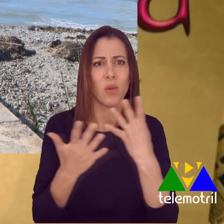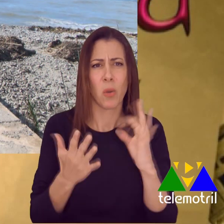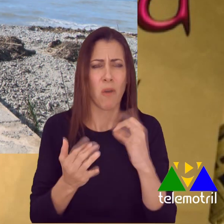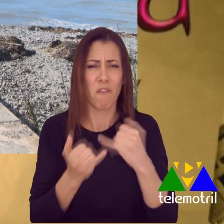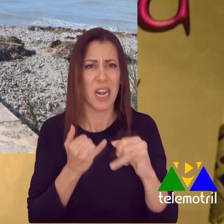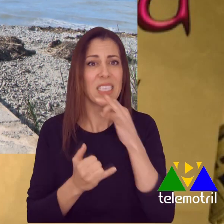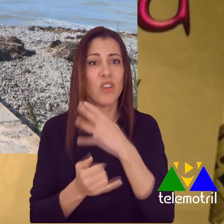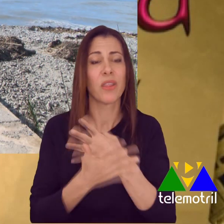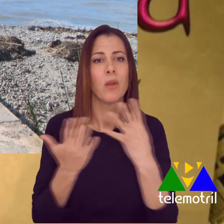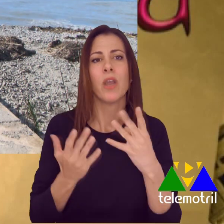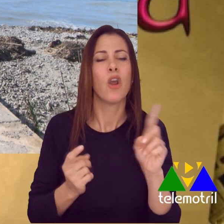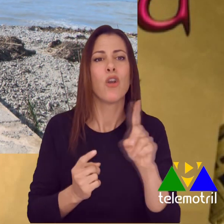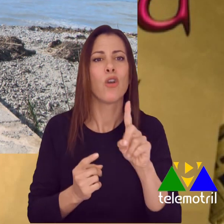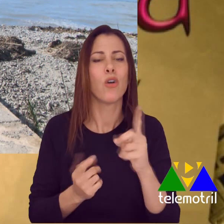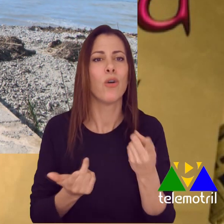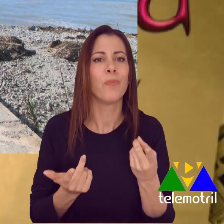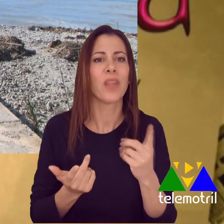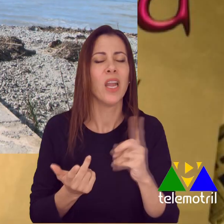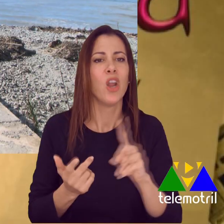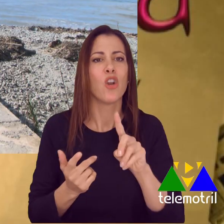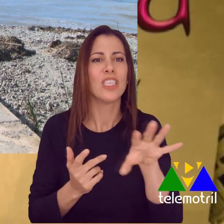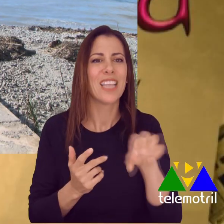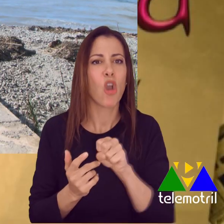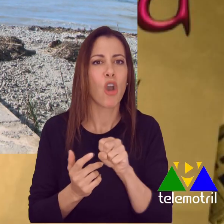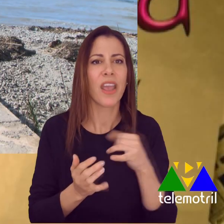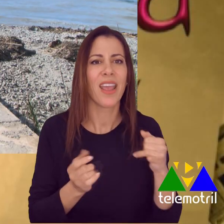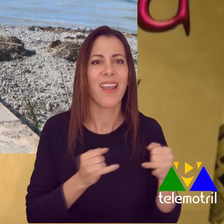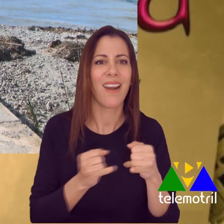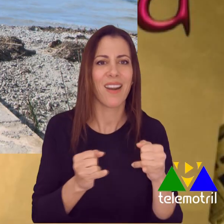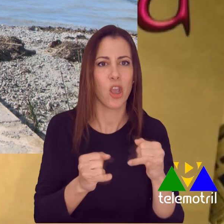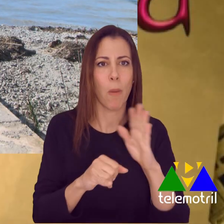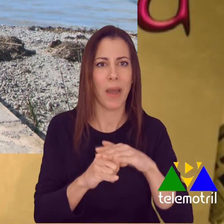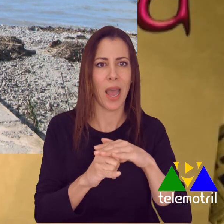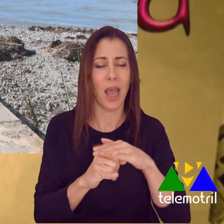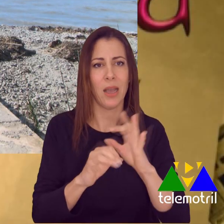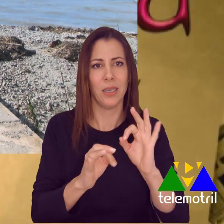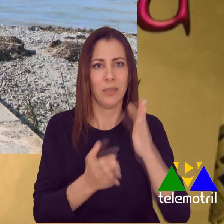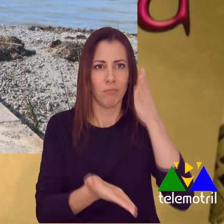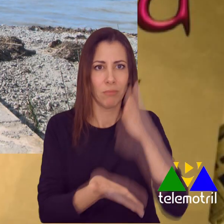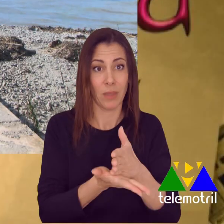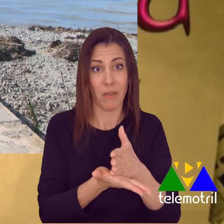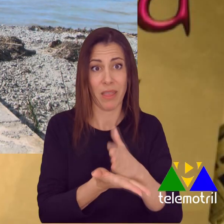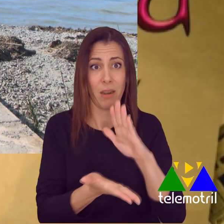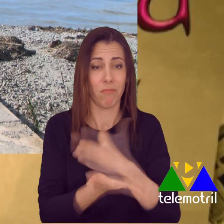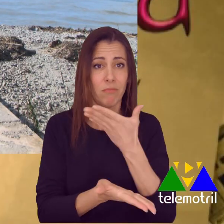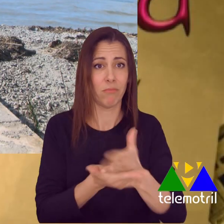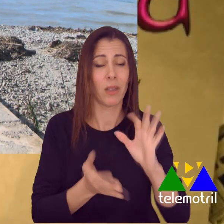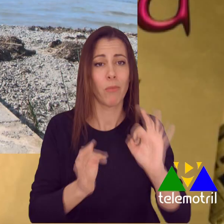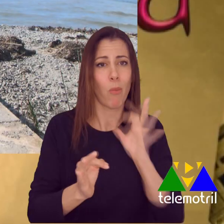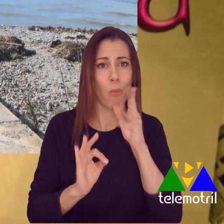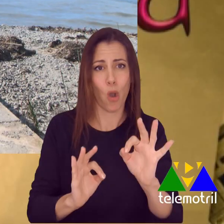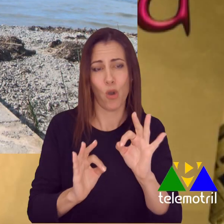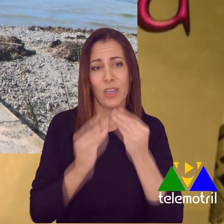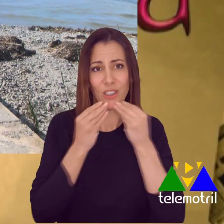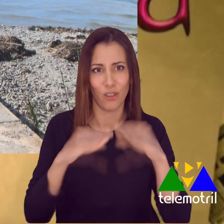siglo XIX, no se coge el río Guadalfeo como término histórico o como